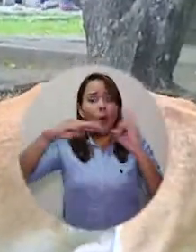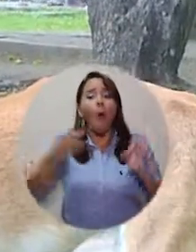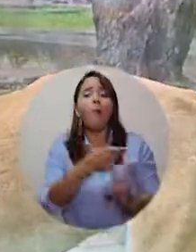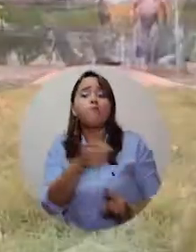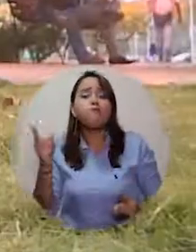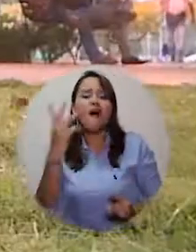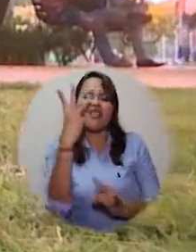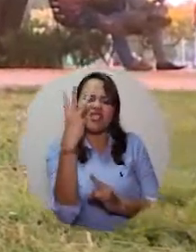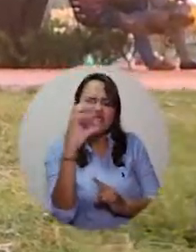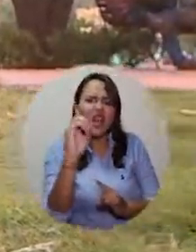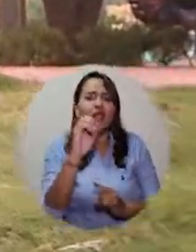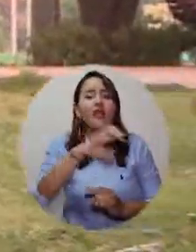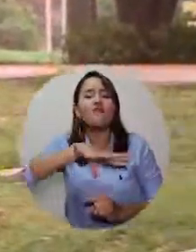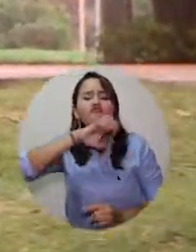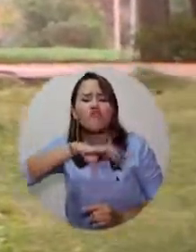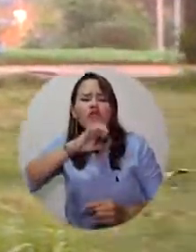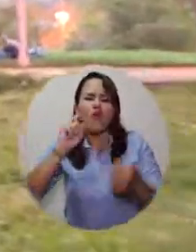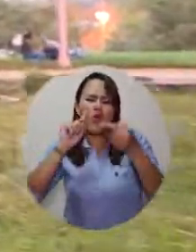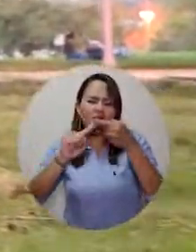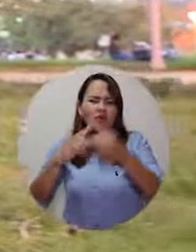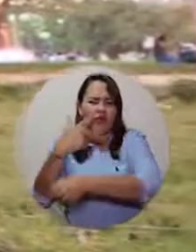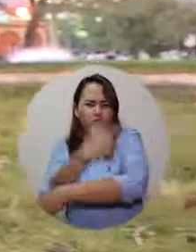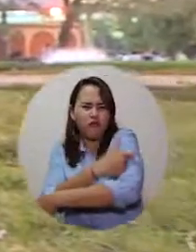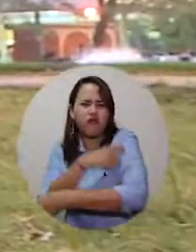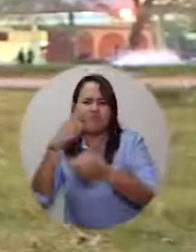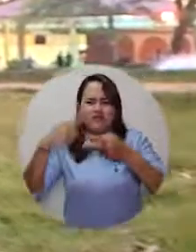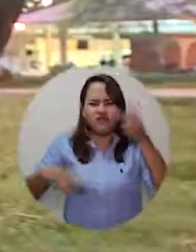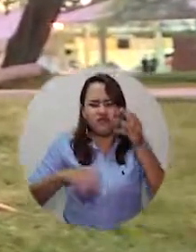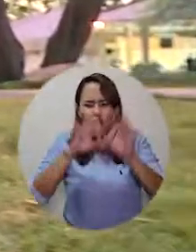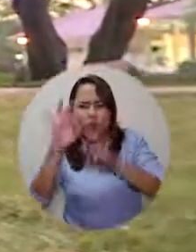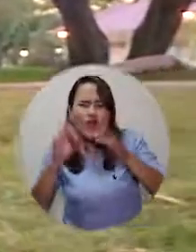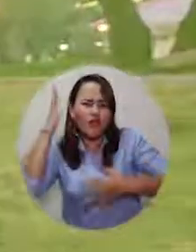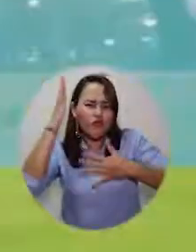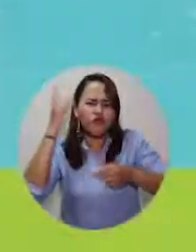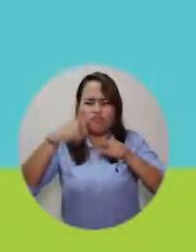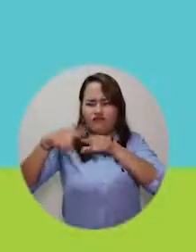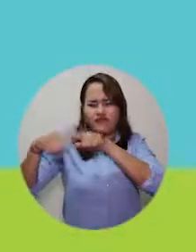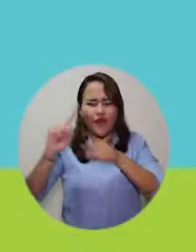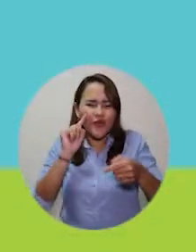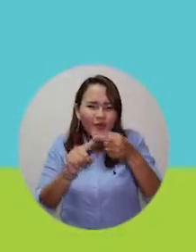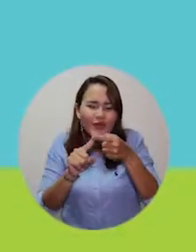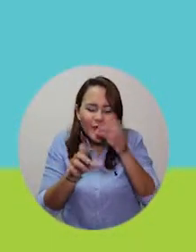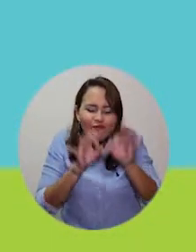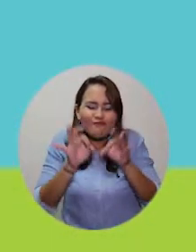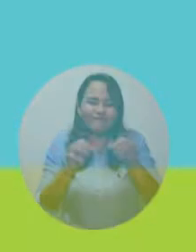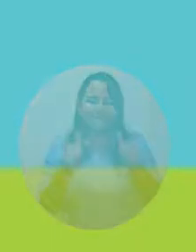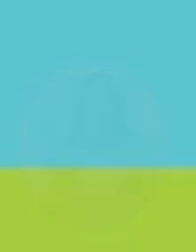jornadas de vacunación, baño, control veterinario y vigilancia de estos animales.